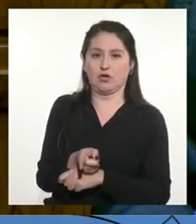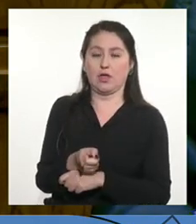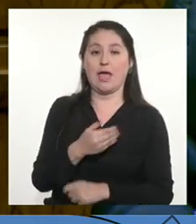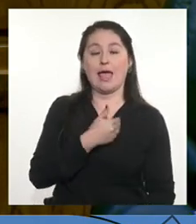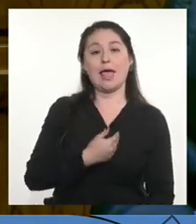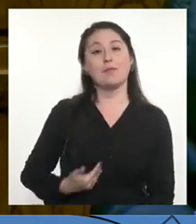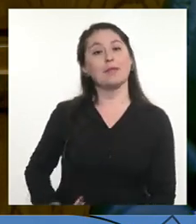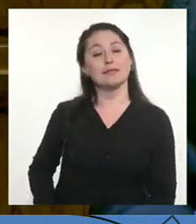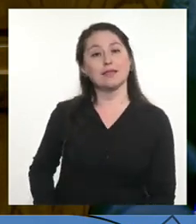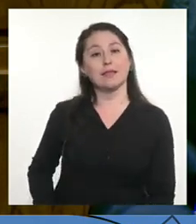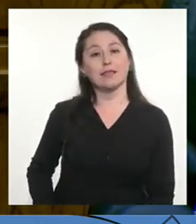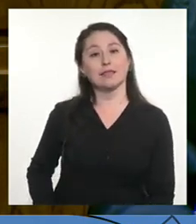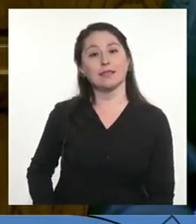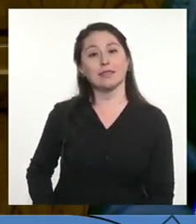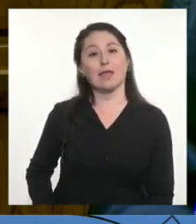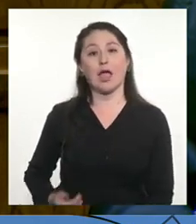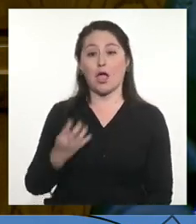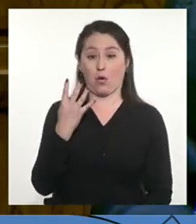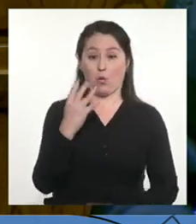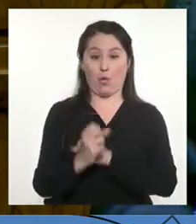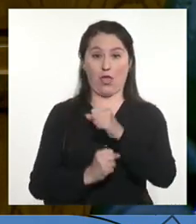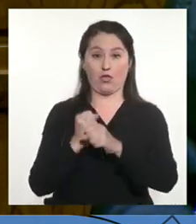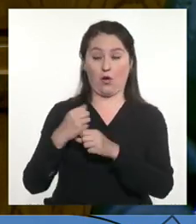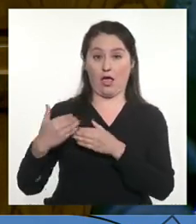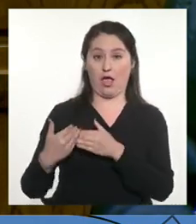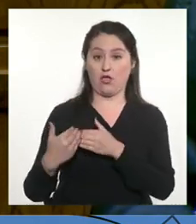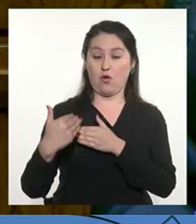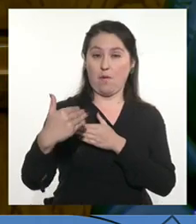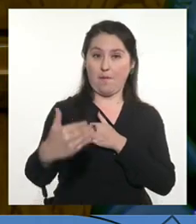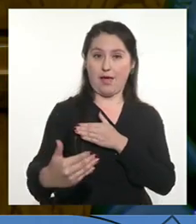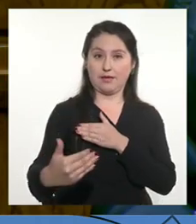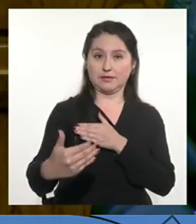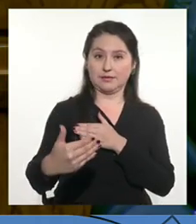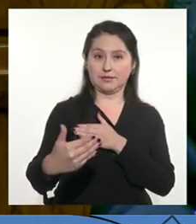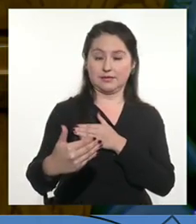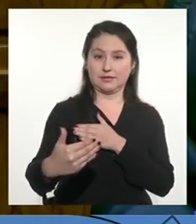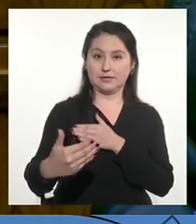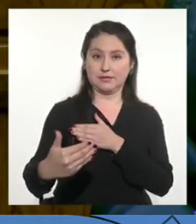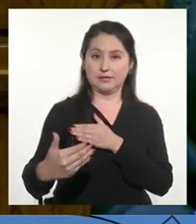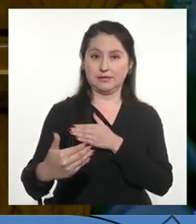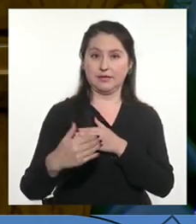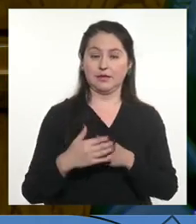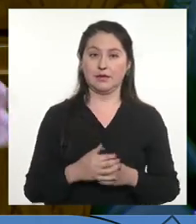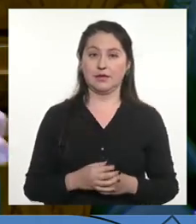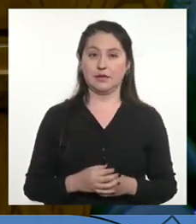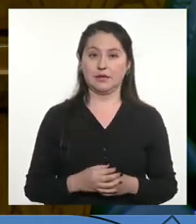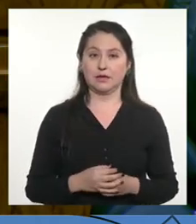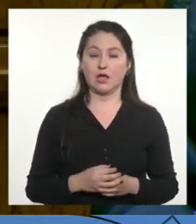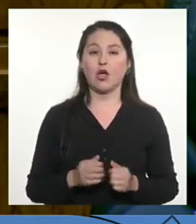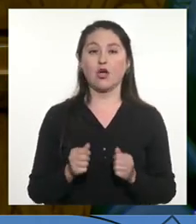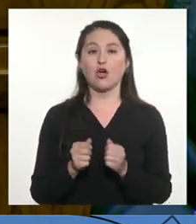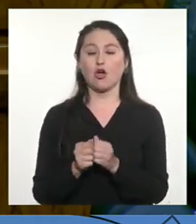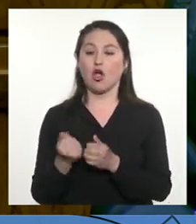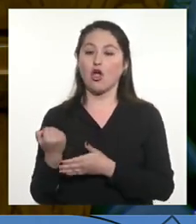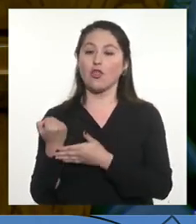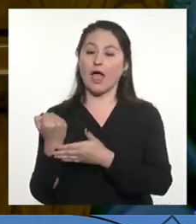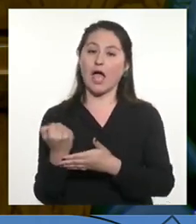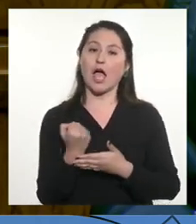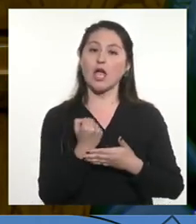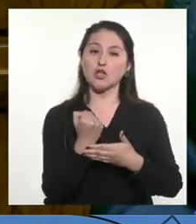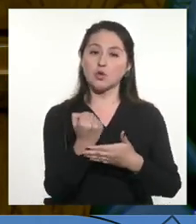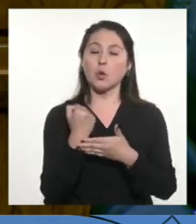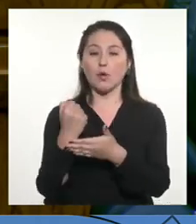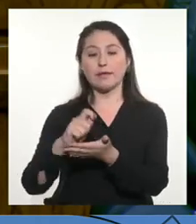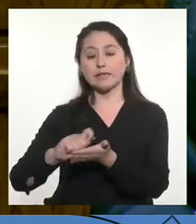que me corresponderá en cuatro años más y tengo los asesorías de los secretarios o la vinculación